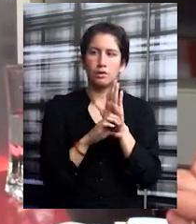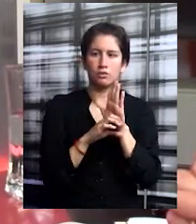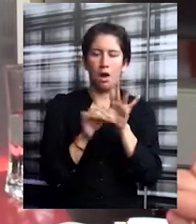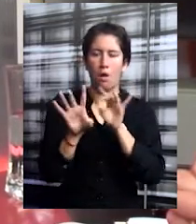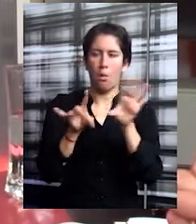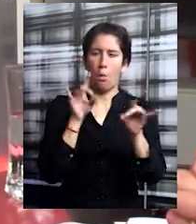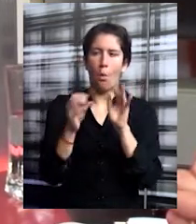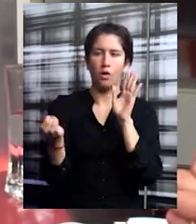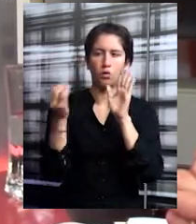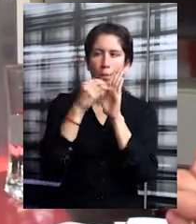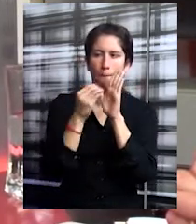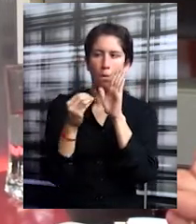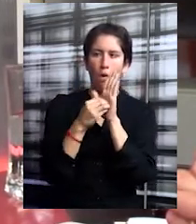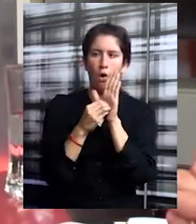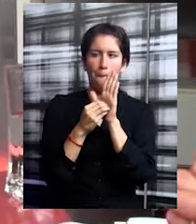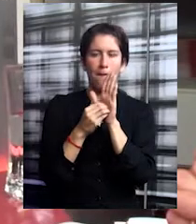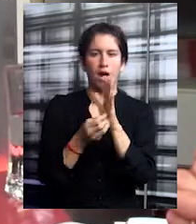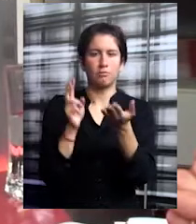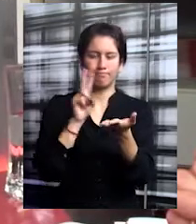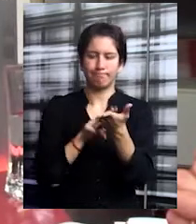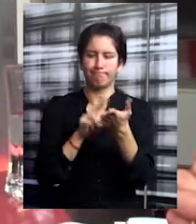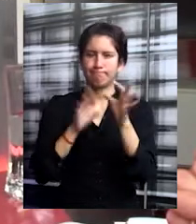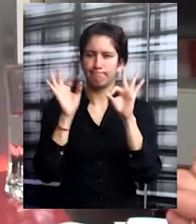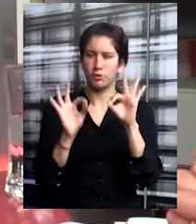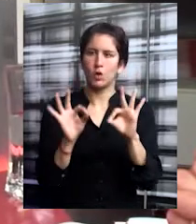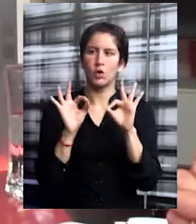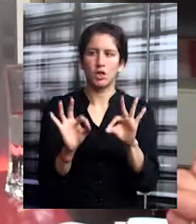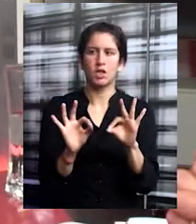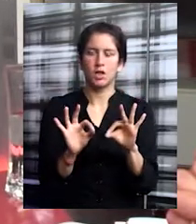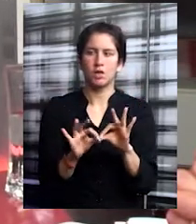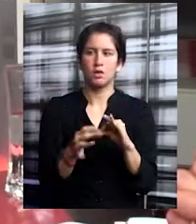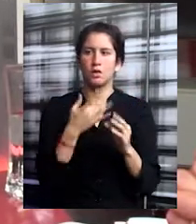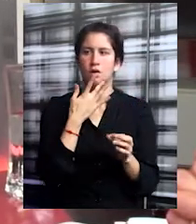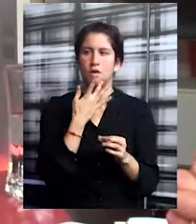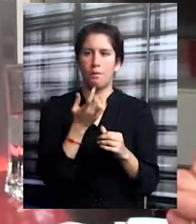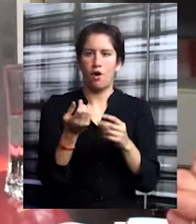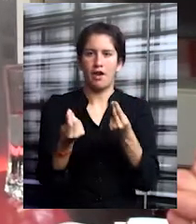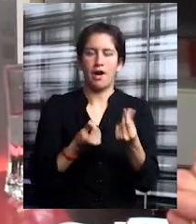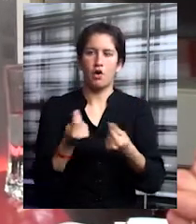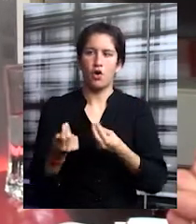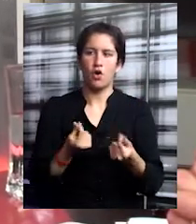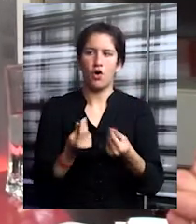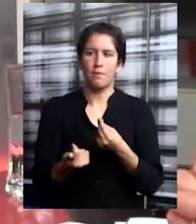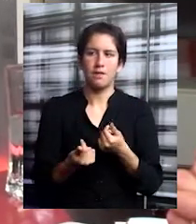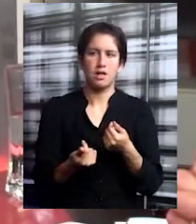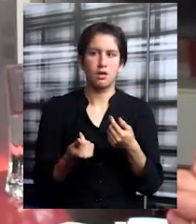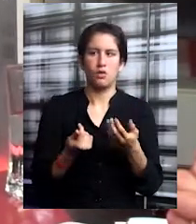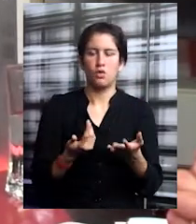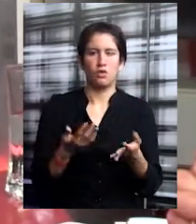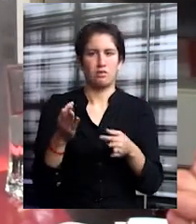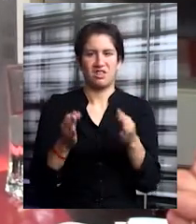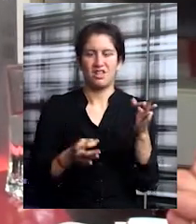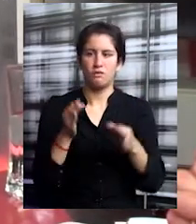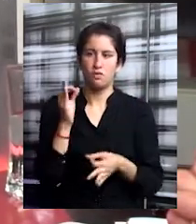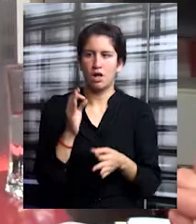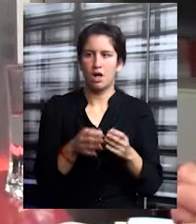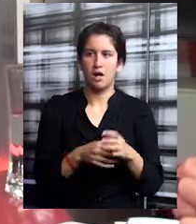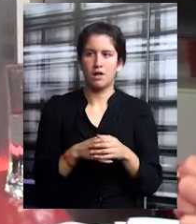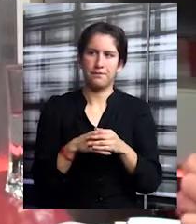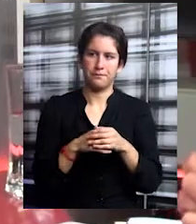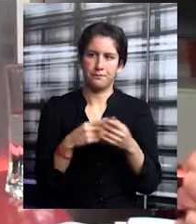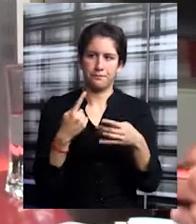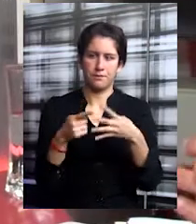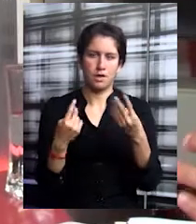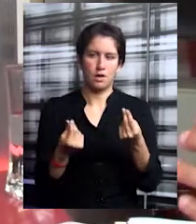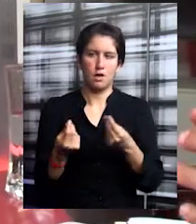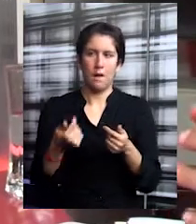real, concreto, en términos de lo que dice en relación con las cuestiones económicas, tributarias y de decisiones políticas, para que los gobiernos locales se refortalezcan, porque